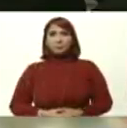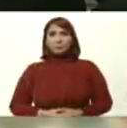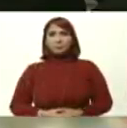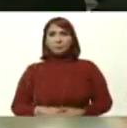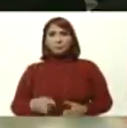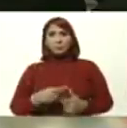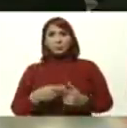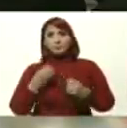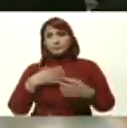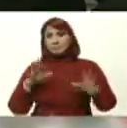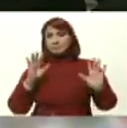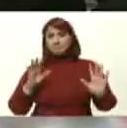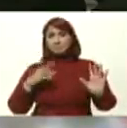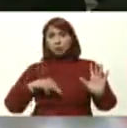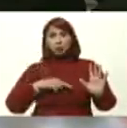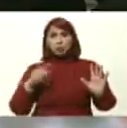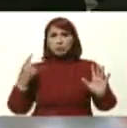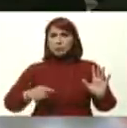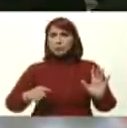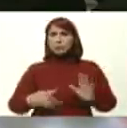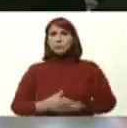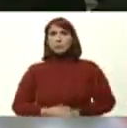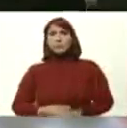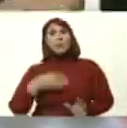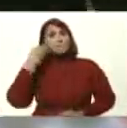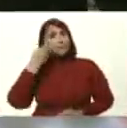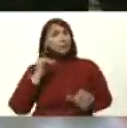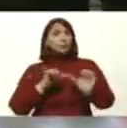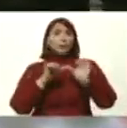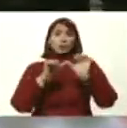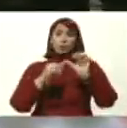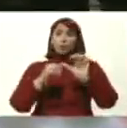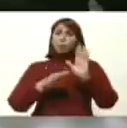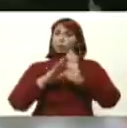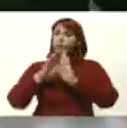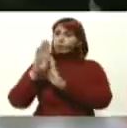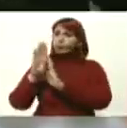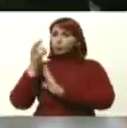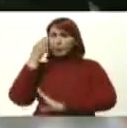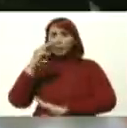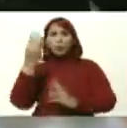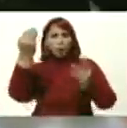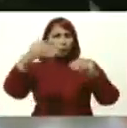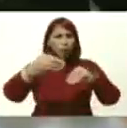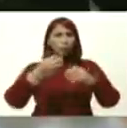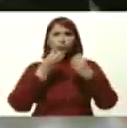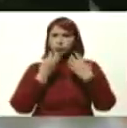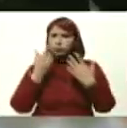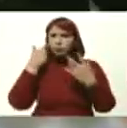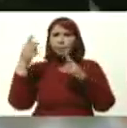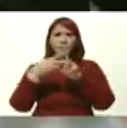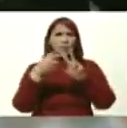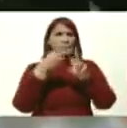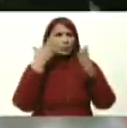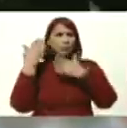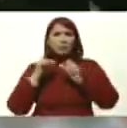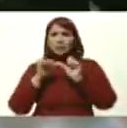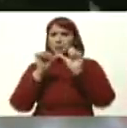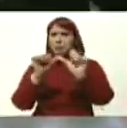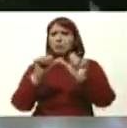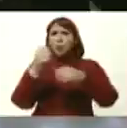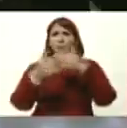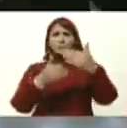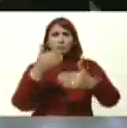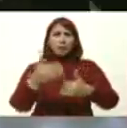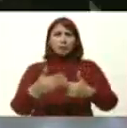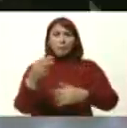Entonces, hemos tenido. Yo creo que seguimos avanzando en México, estoy de acuerdo, muy bueno. Hashtag seguimos avanzando en